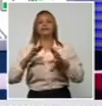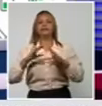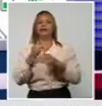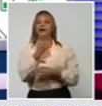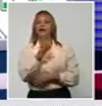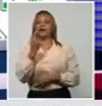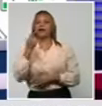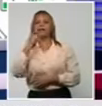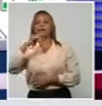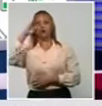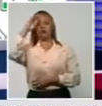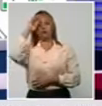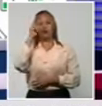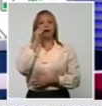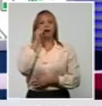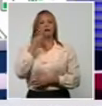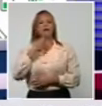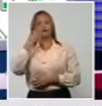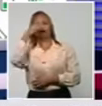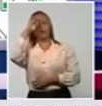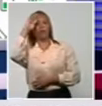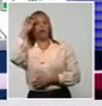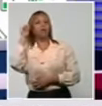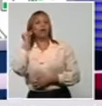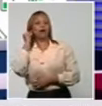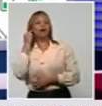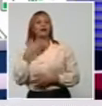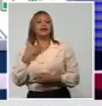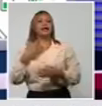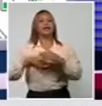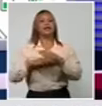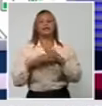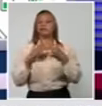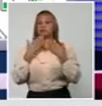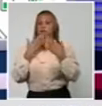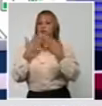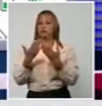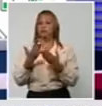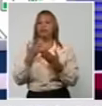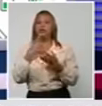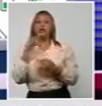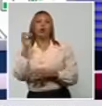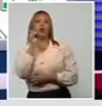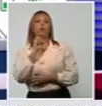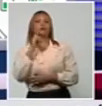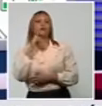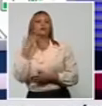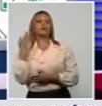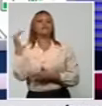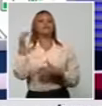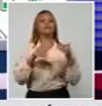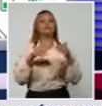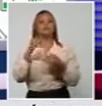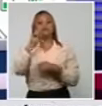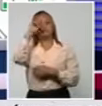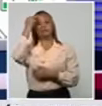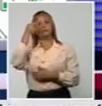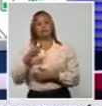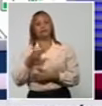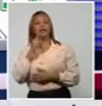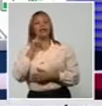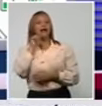cada cubana tuviera el acceso digno y también oportuno a la asistencia sanitaria. A él